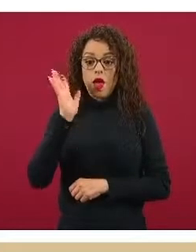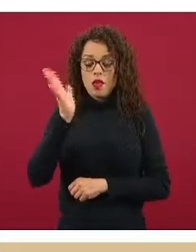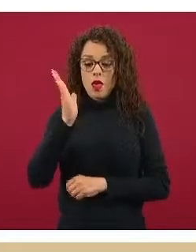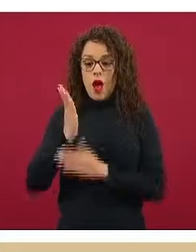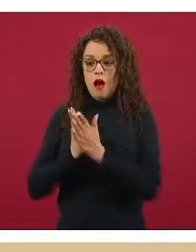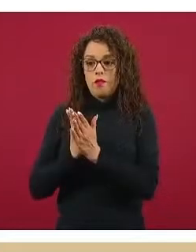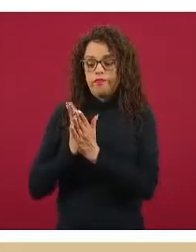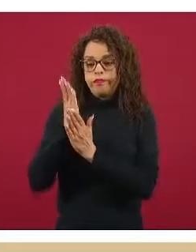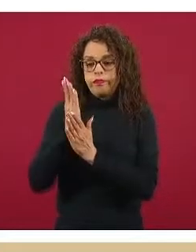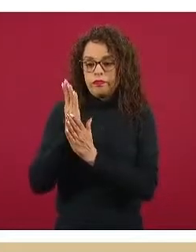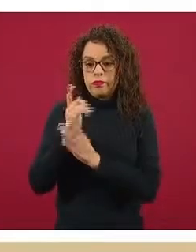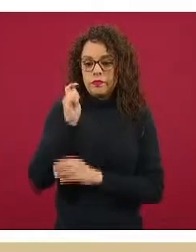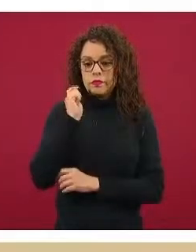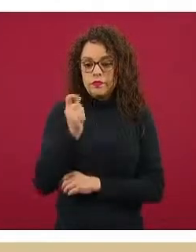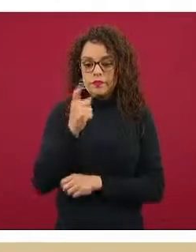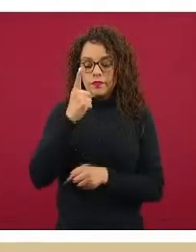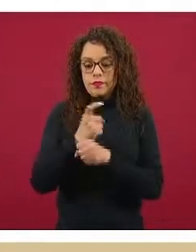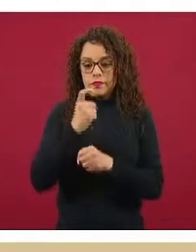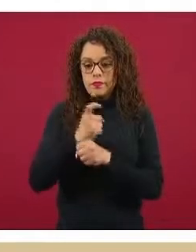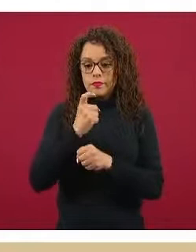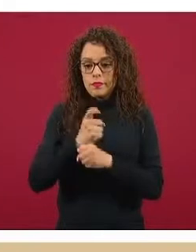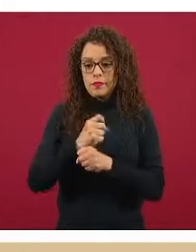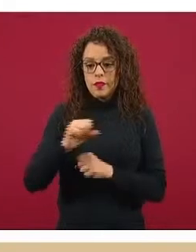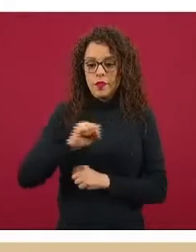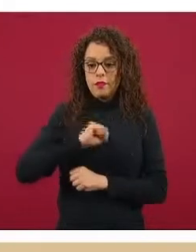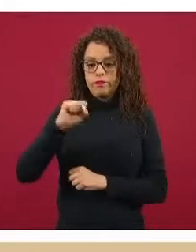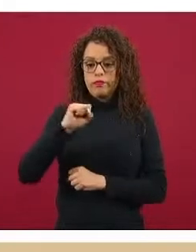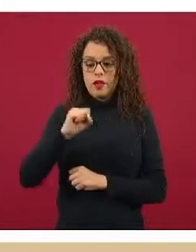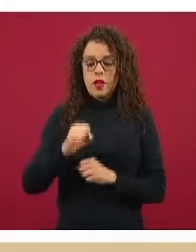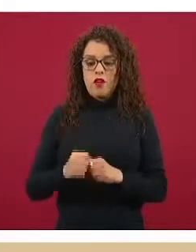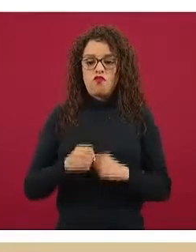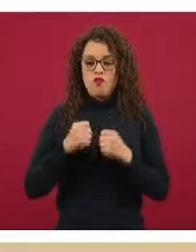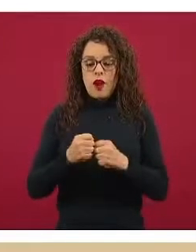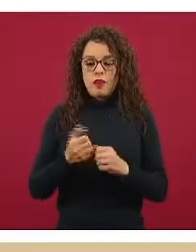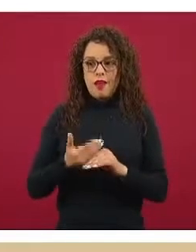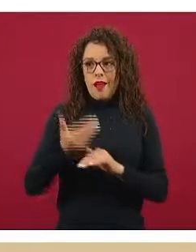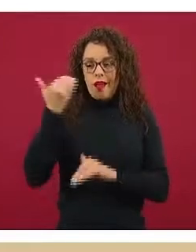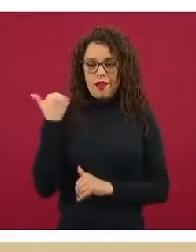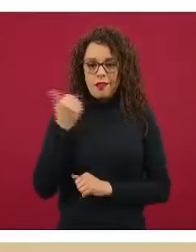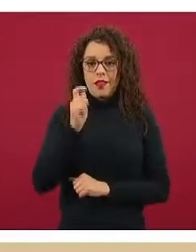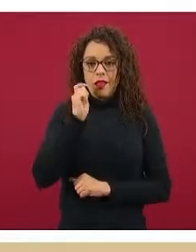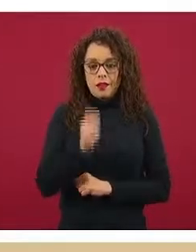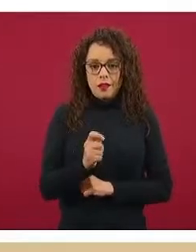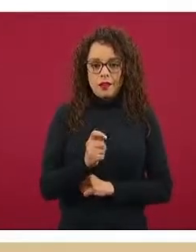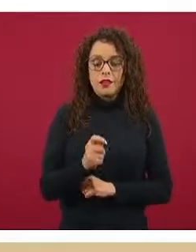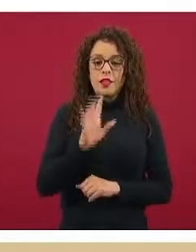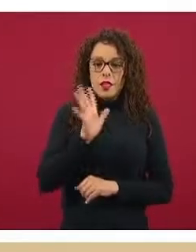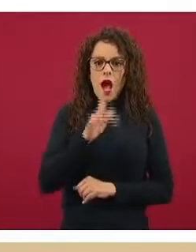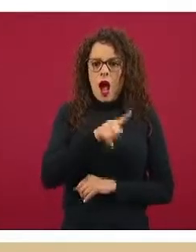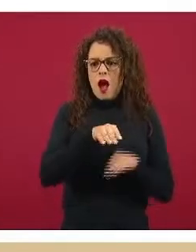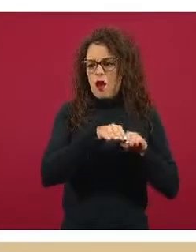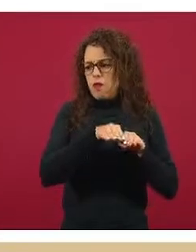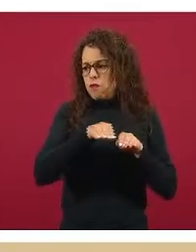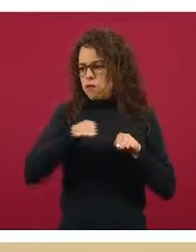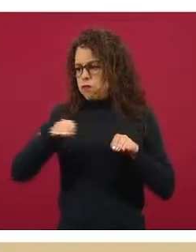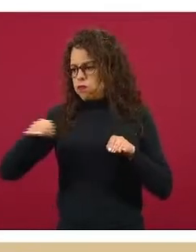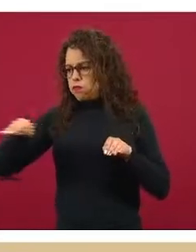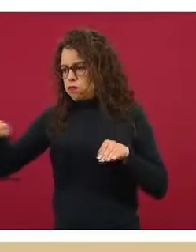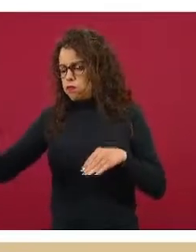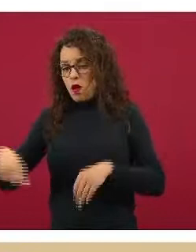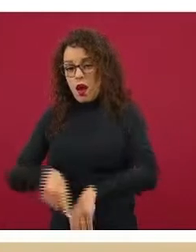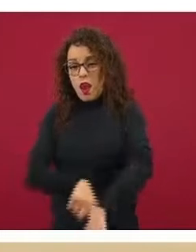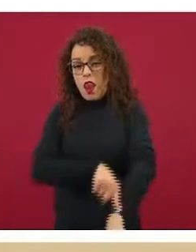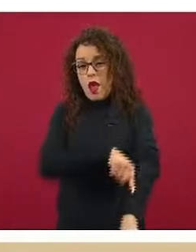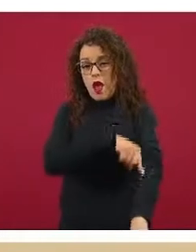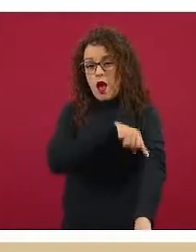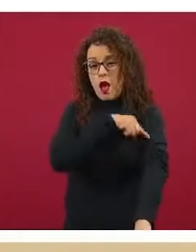el primer incremento, el primer pico importante que tuvo después de una meseta larga en los primeros meses del